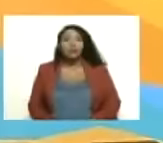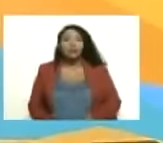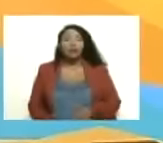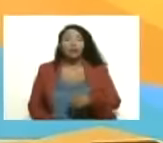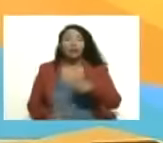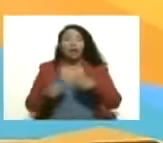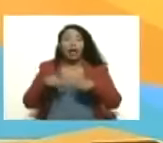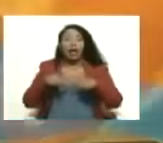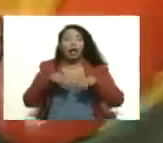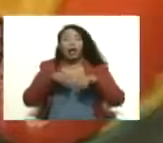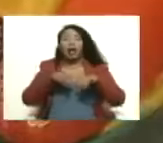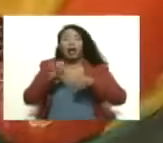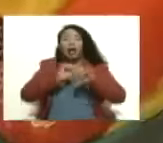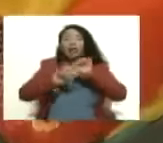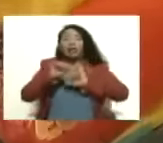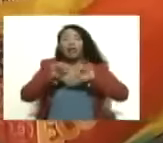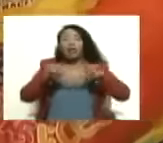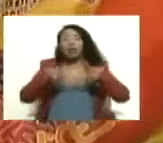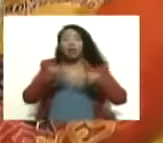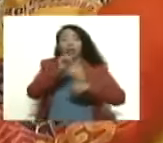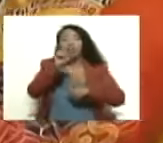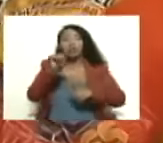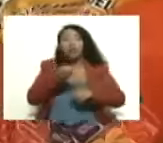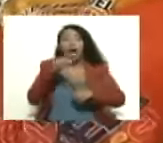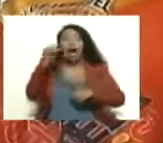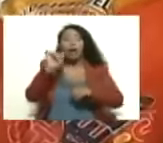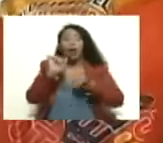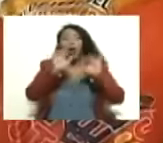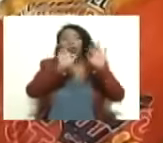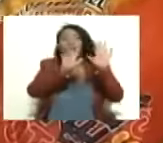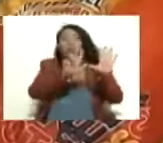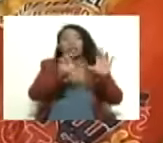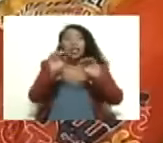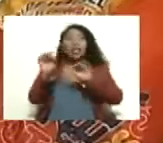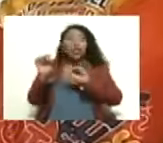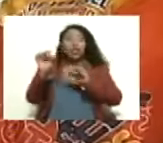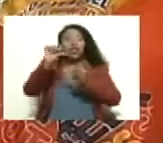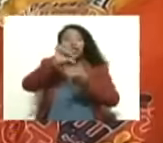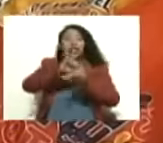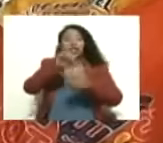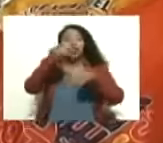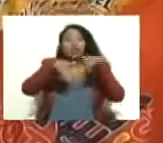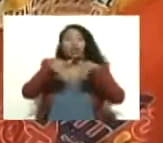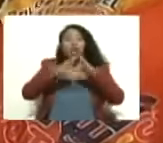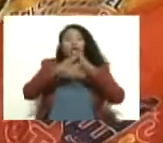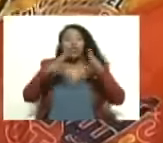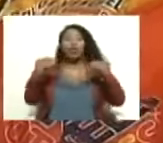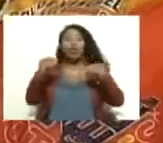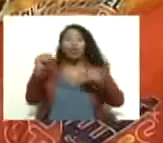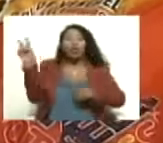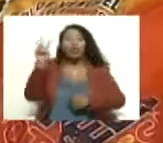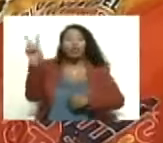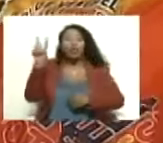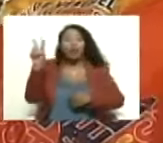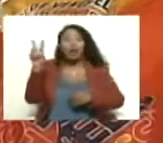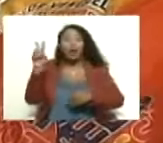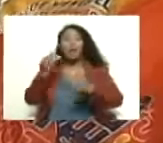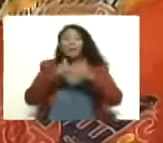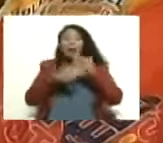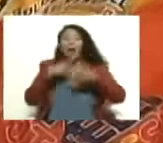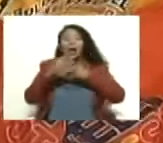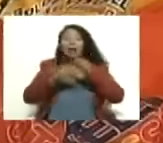la guayana esquiva vamos a tener 800 centros de votación en todo el territorio nacional vamos a